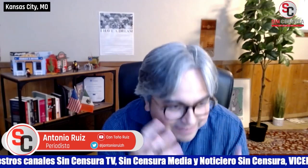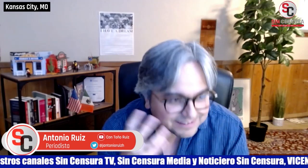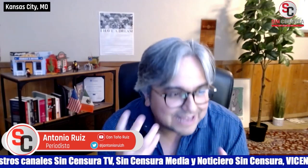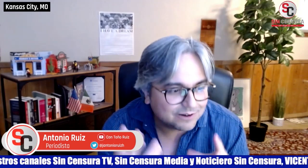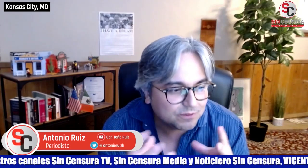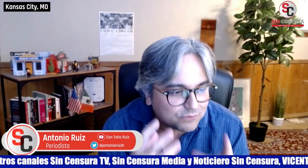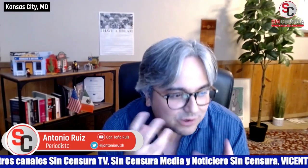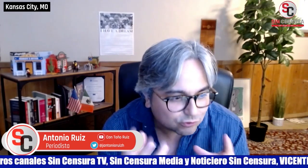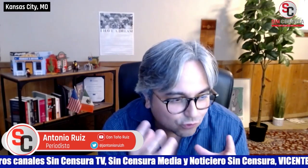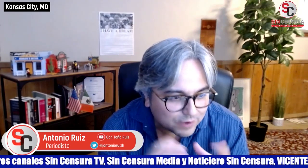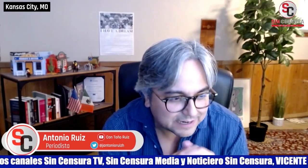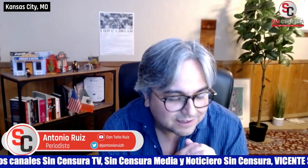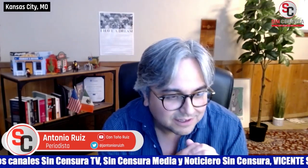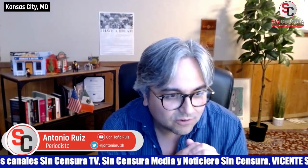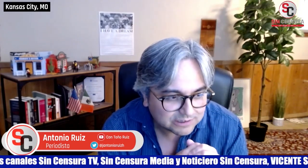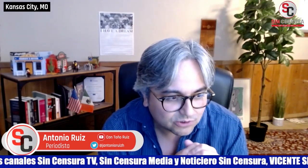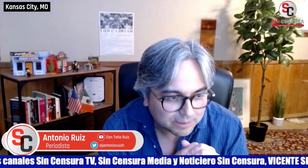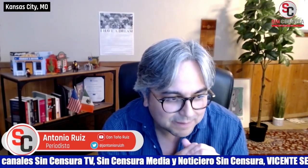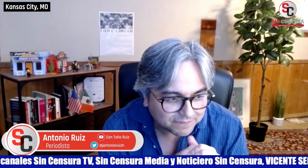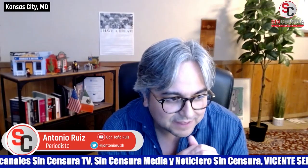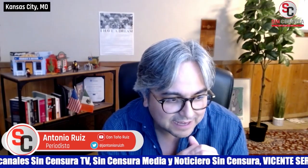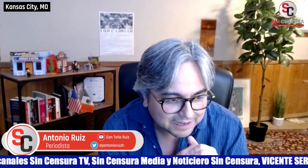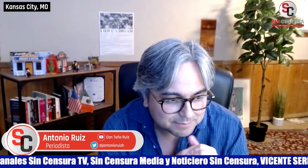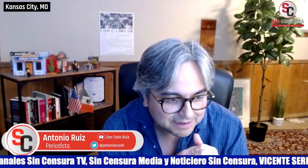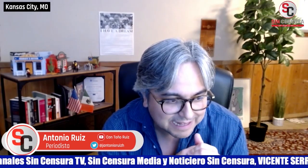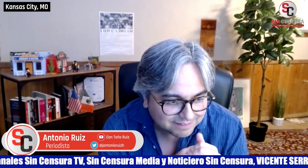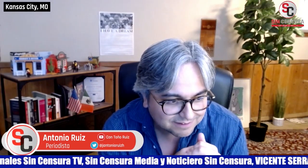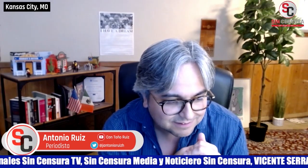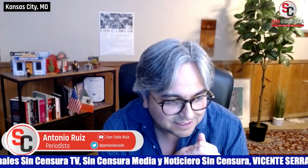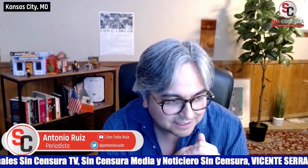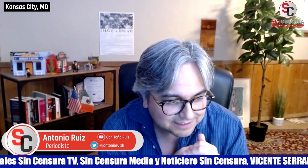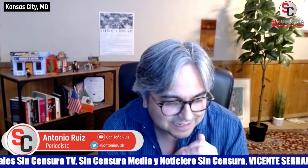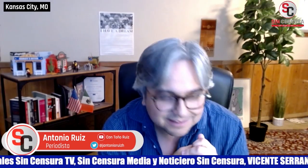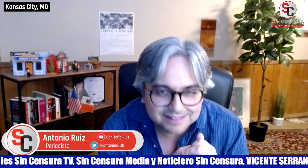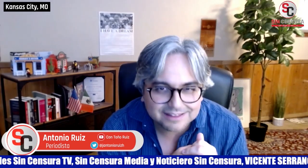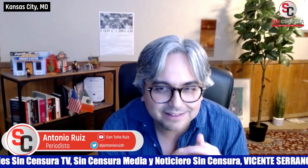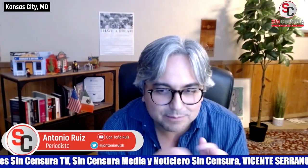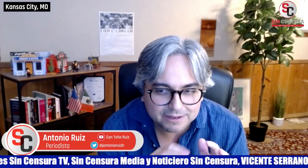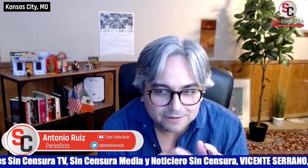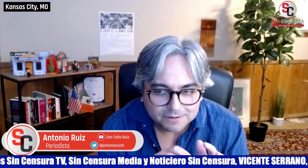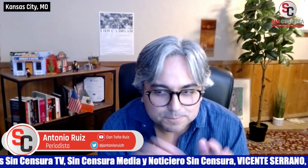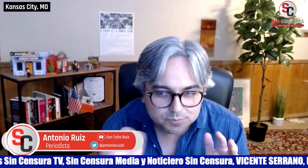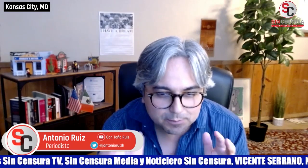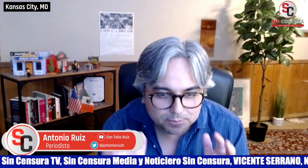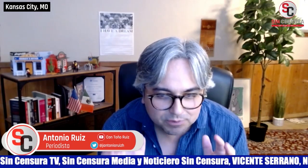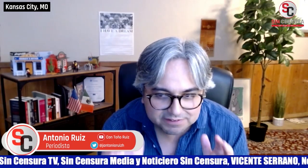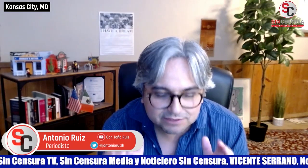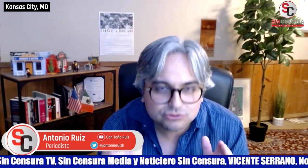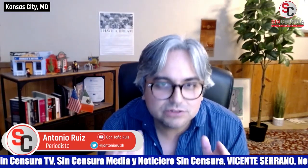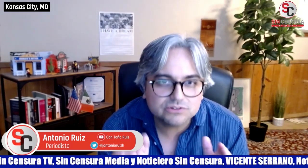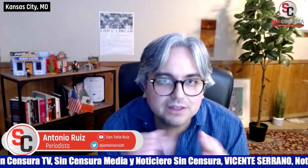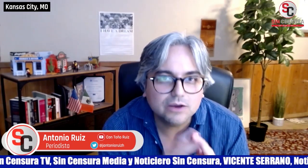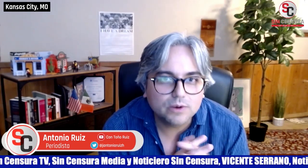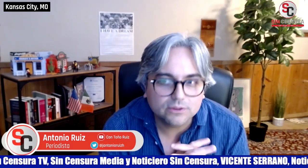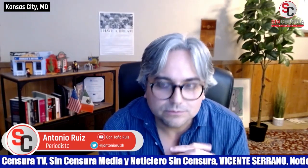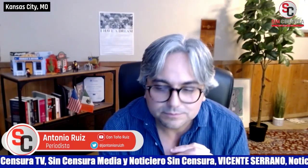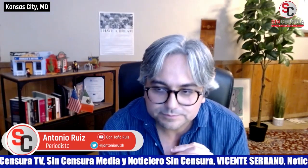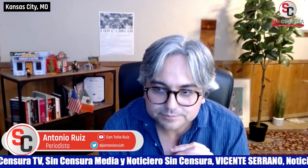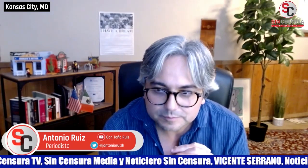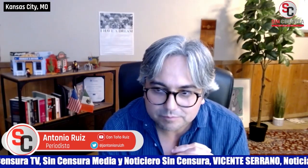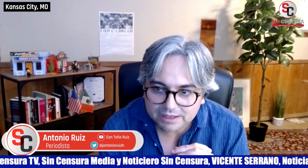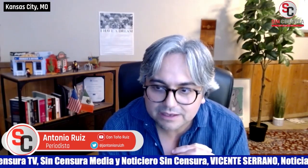de pensarlo, de filosofar con esto que plantea Jaime Hernández, que trate de entender. Mire, puede ser que usted no esté de